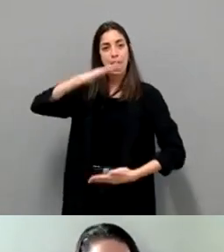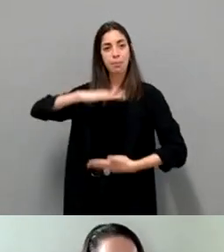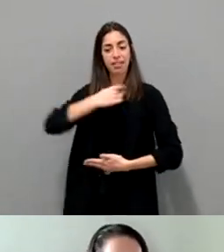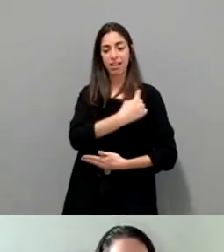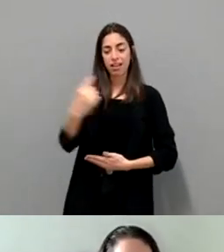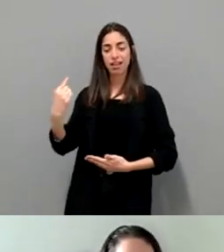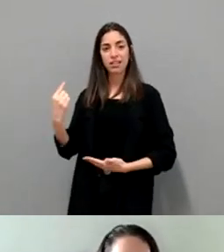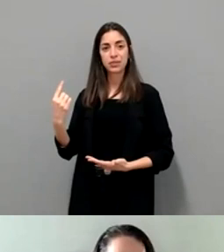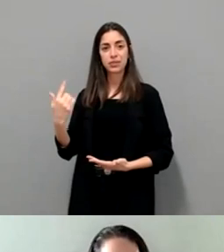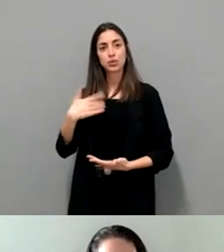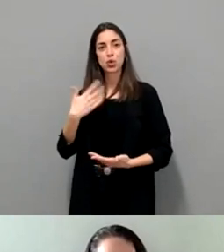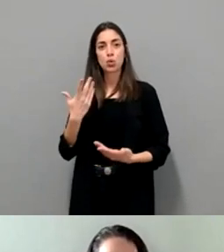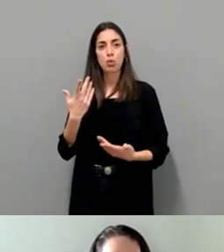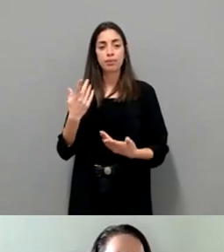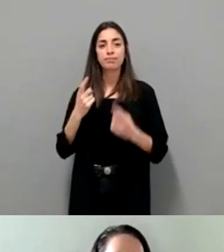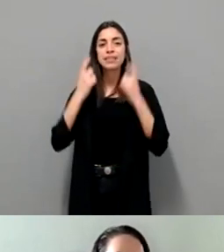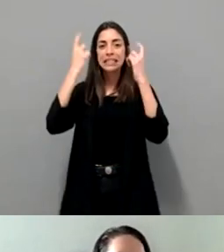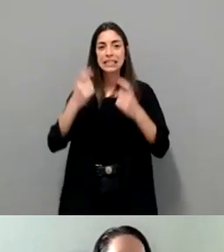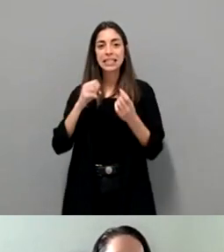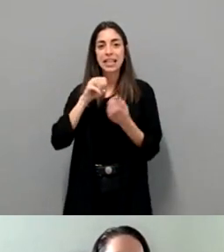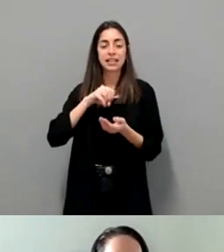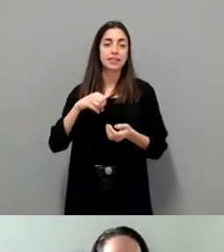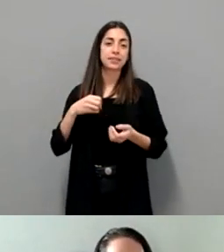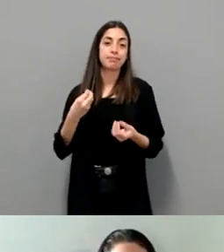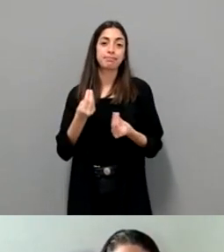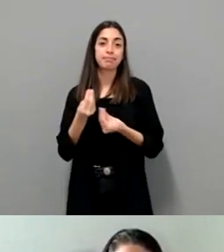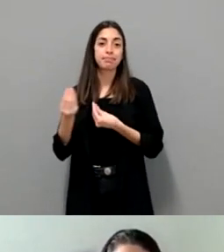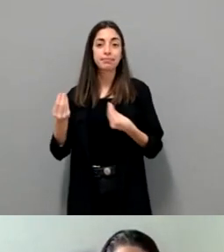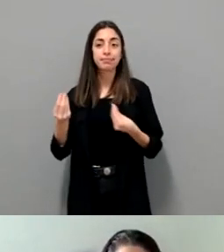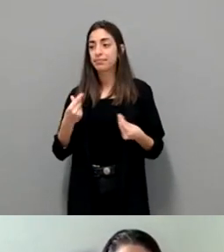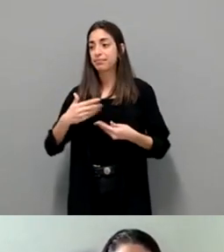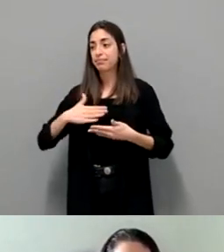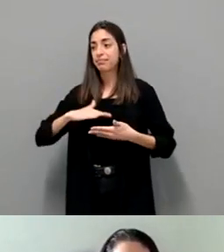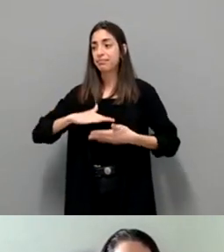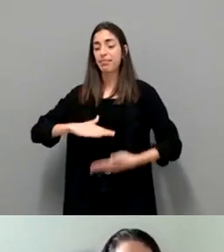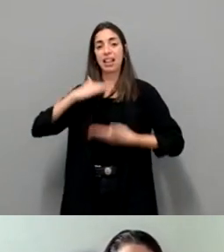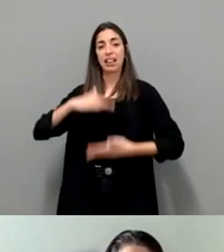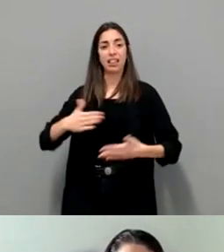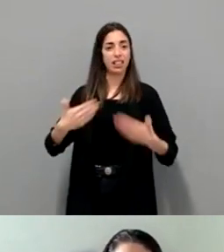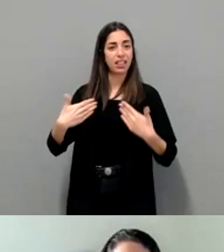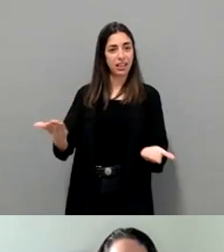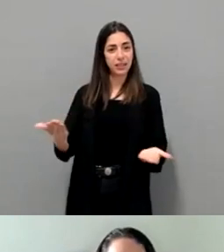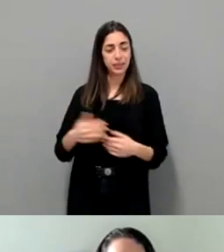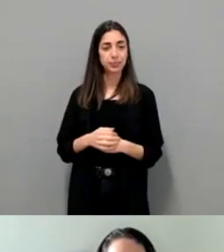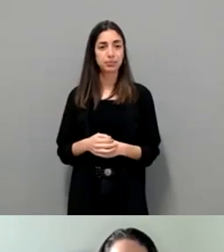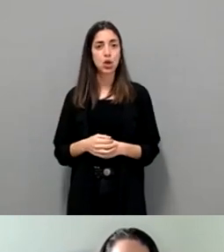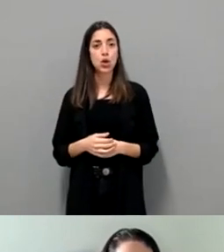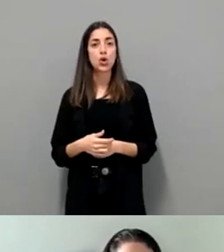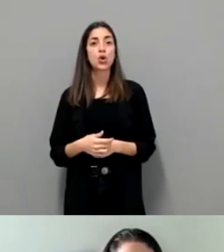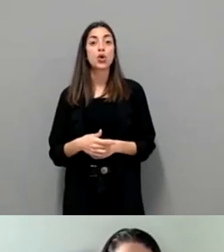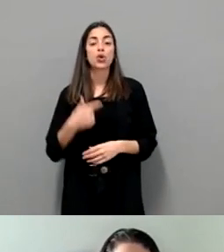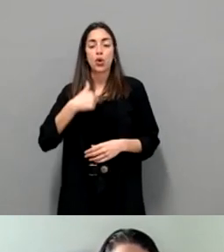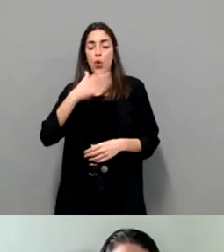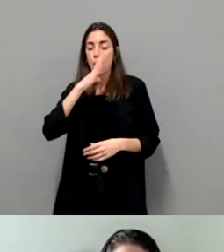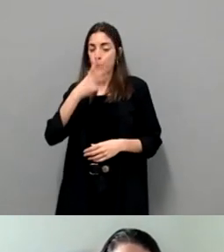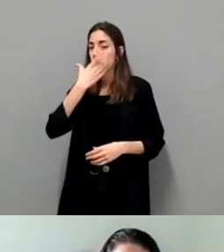De desvirtuar la posición capacitista. Yo sé que, porque os conozco,